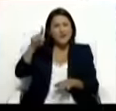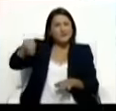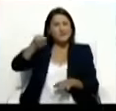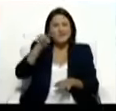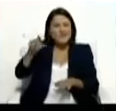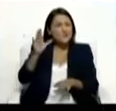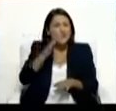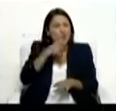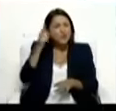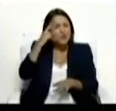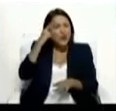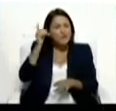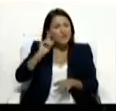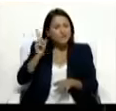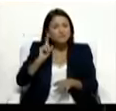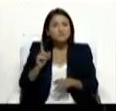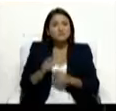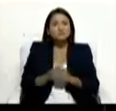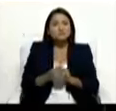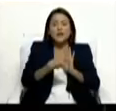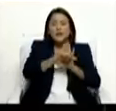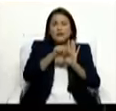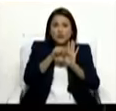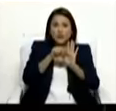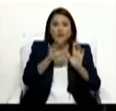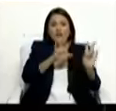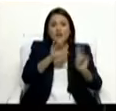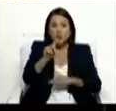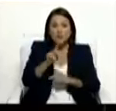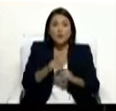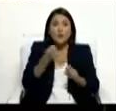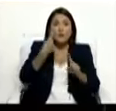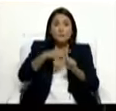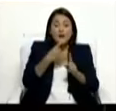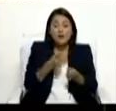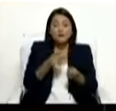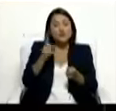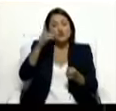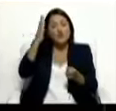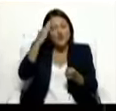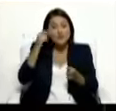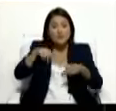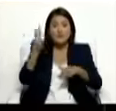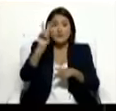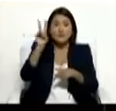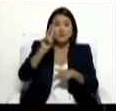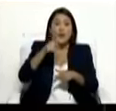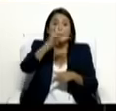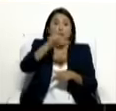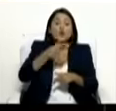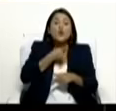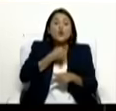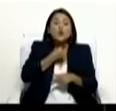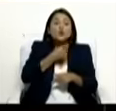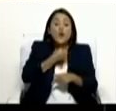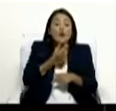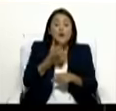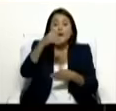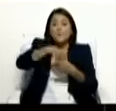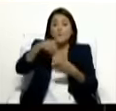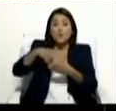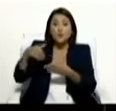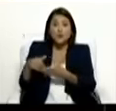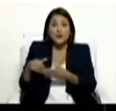país la gente vota, a la gente le gusta votar. En nuestro país no solamente se